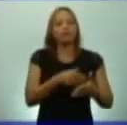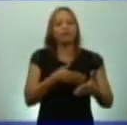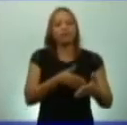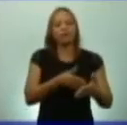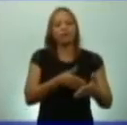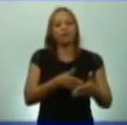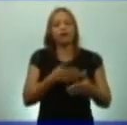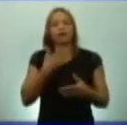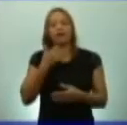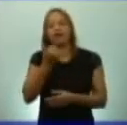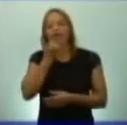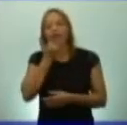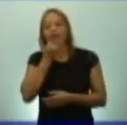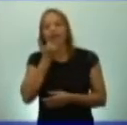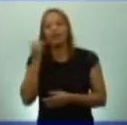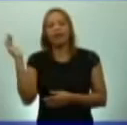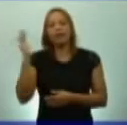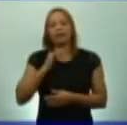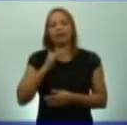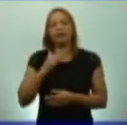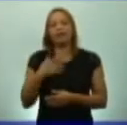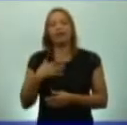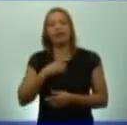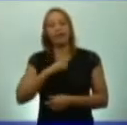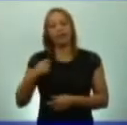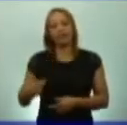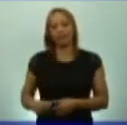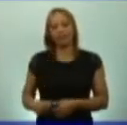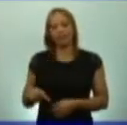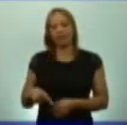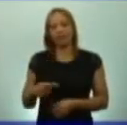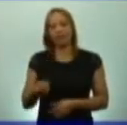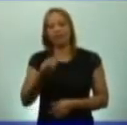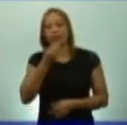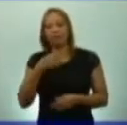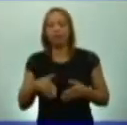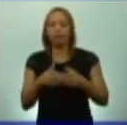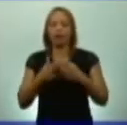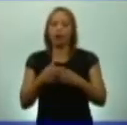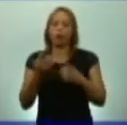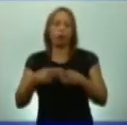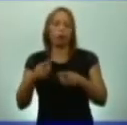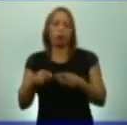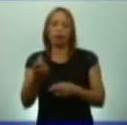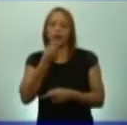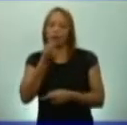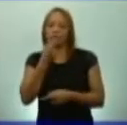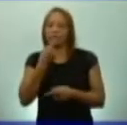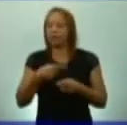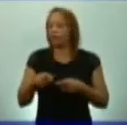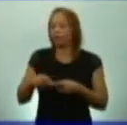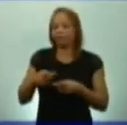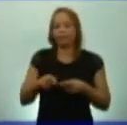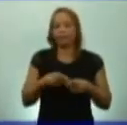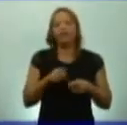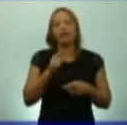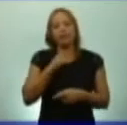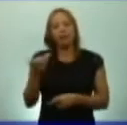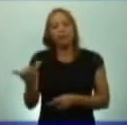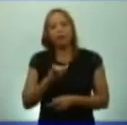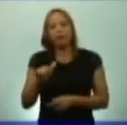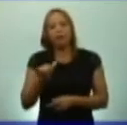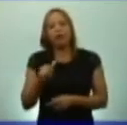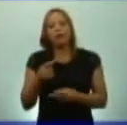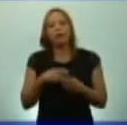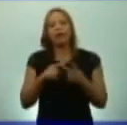Cuba procedente de China insumos médicos para combatir el coronavirus. También accionó para que